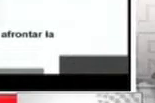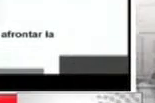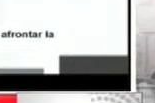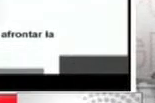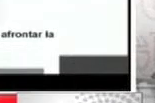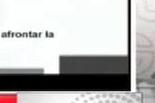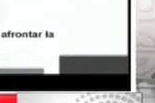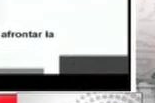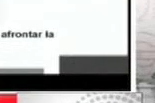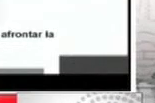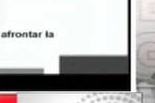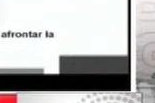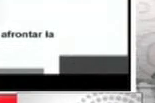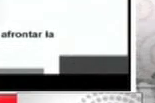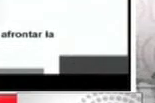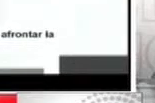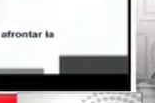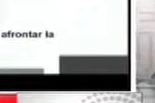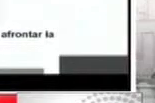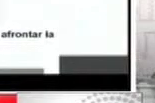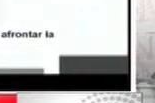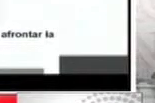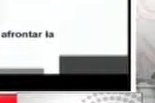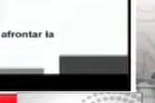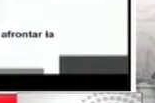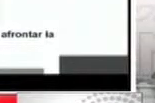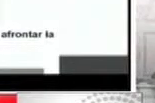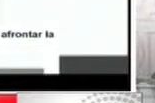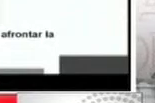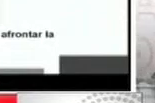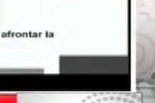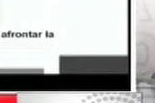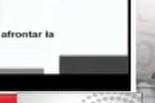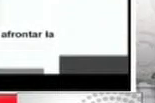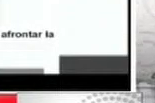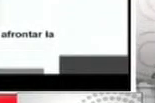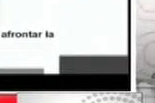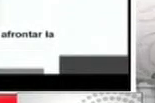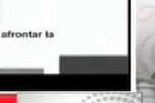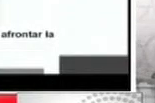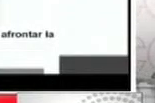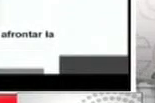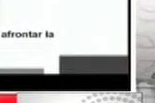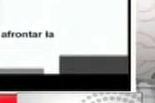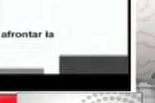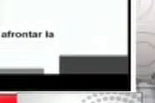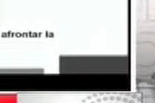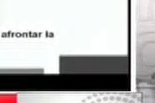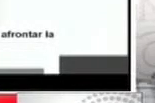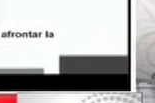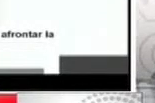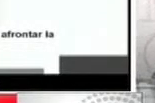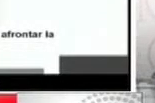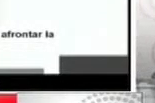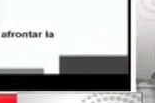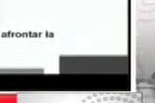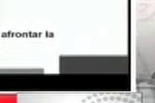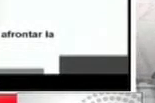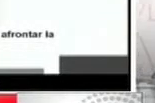Finanzas, porque necesitamos tener metas mucho más audaces, ¿no? El presupuesto para el año